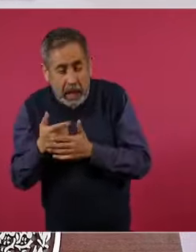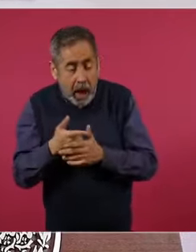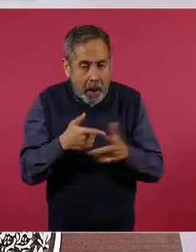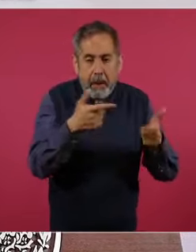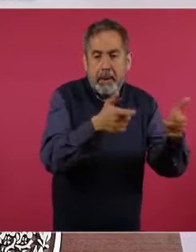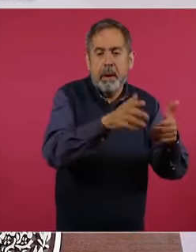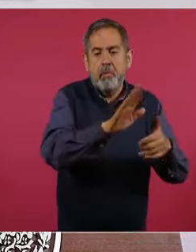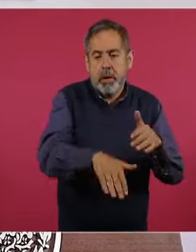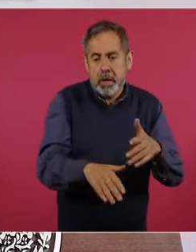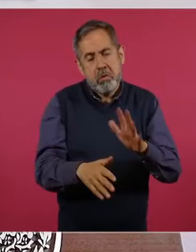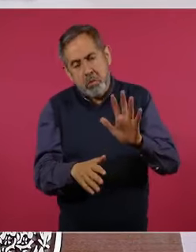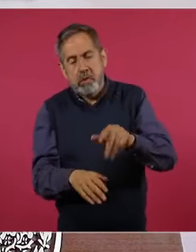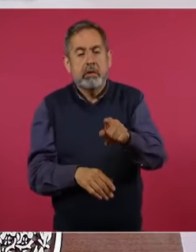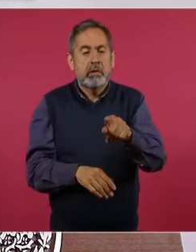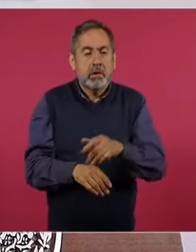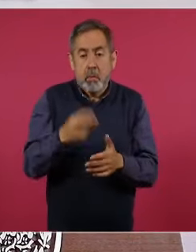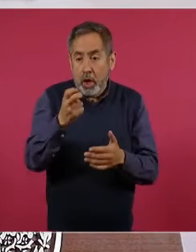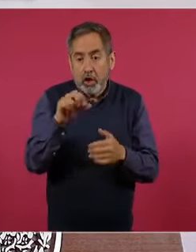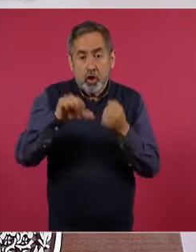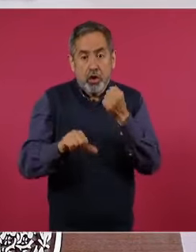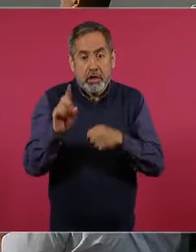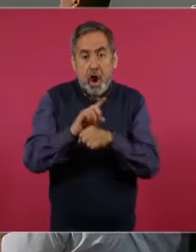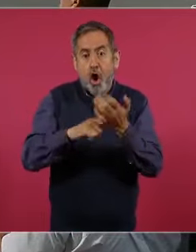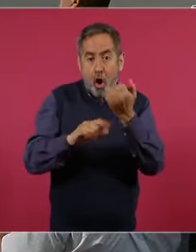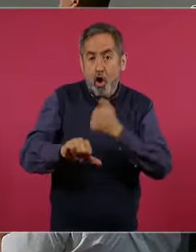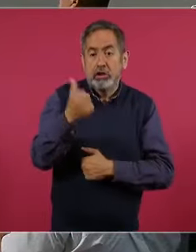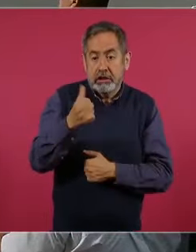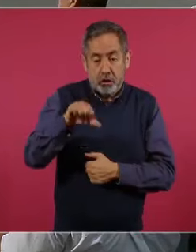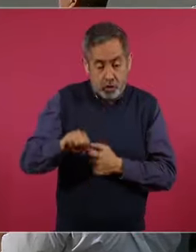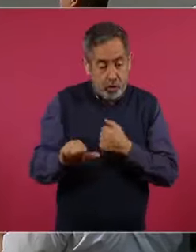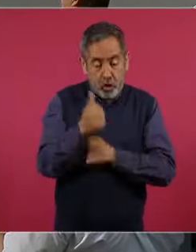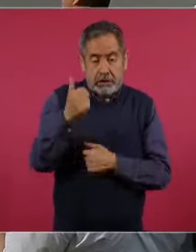Y por eso hoy son esos 11.